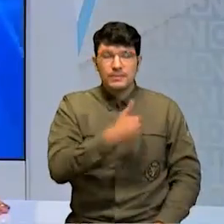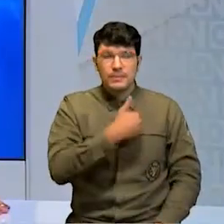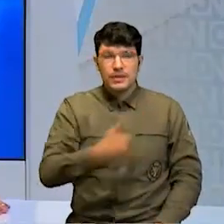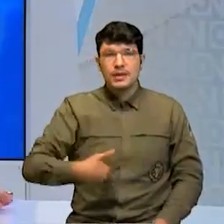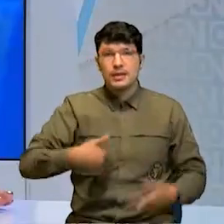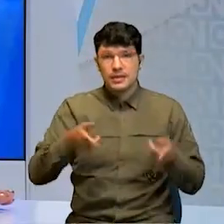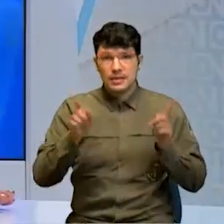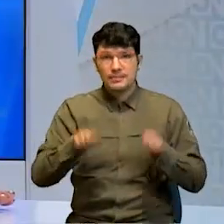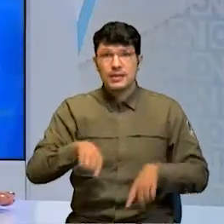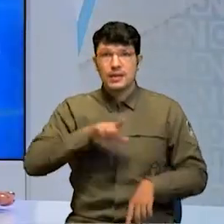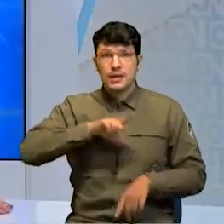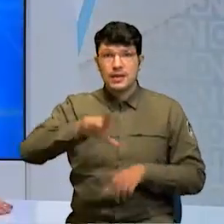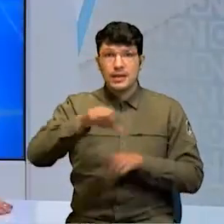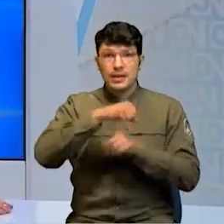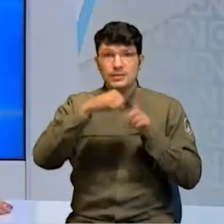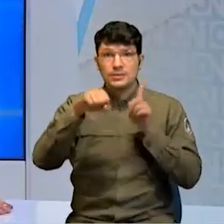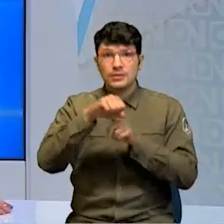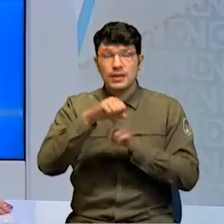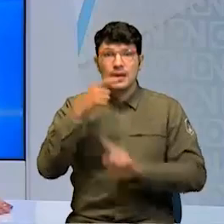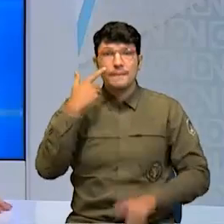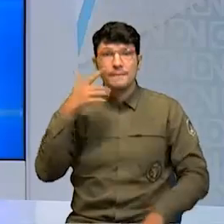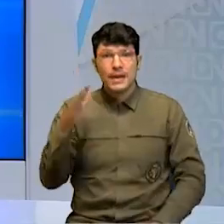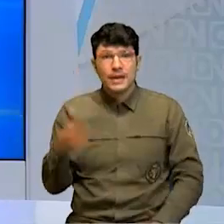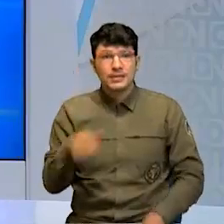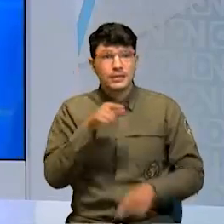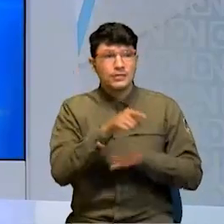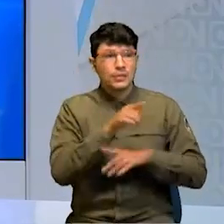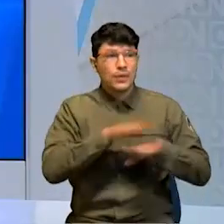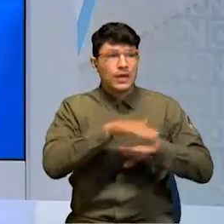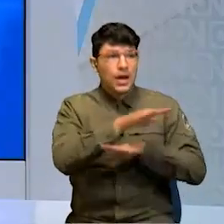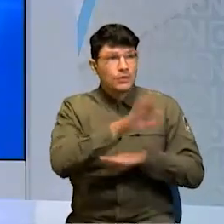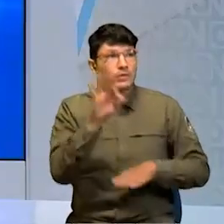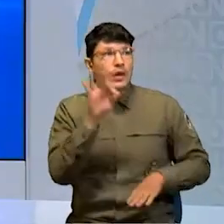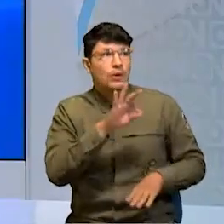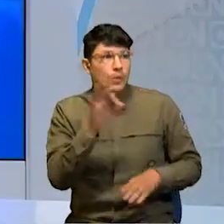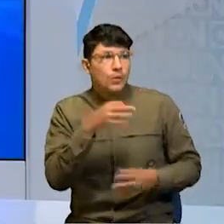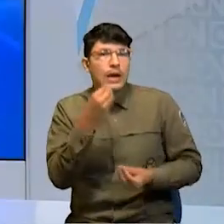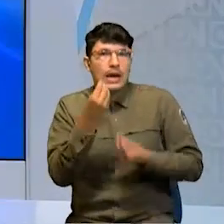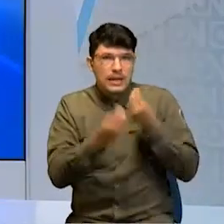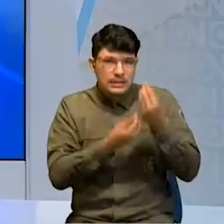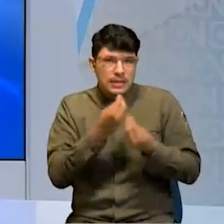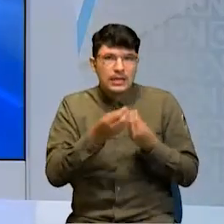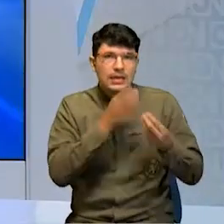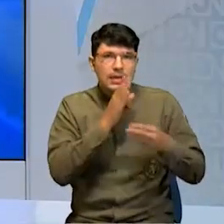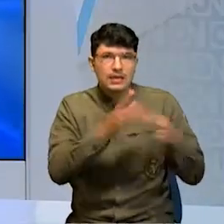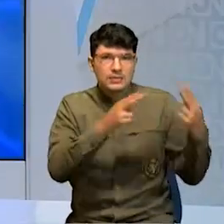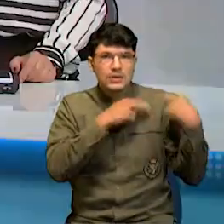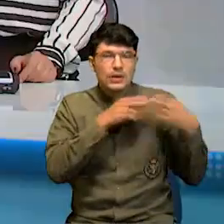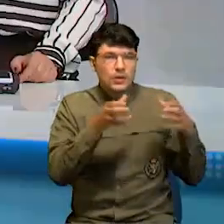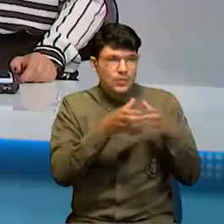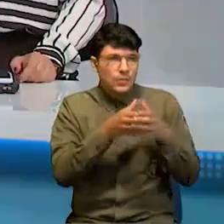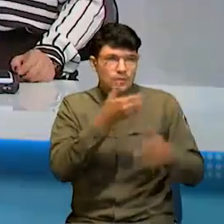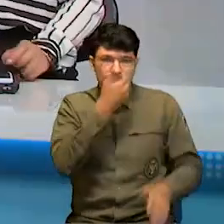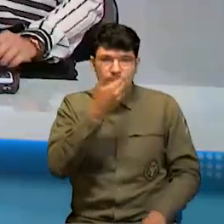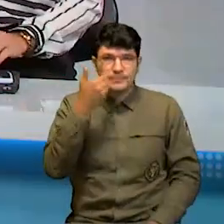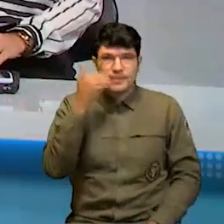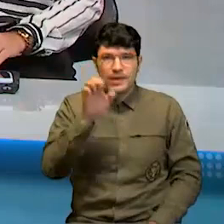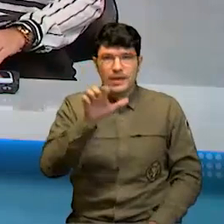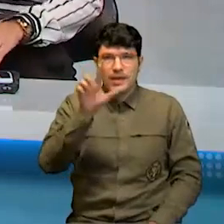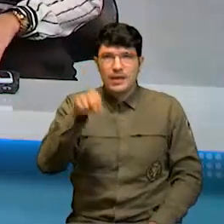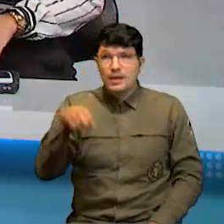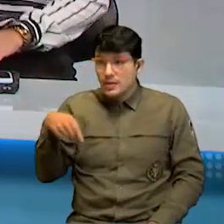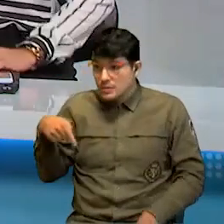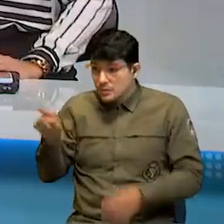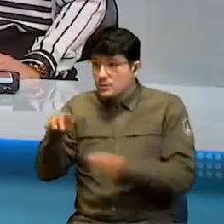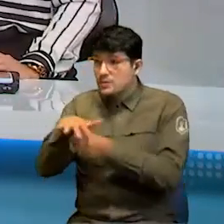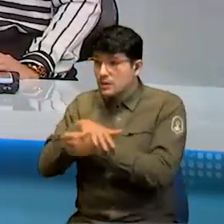líderes sociales. Al parecer, esto estaría ocasionando o estaría ocasionado por el bloque urbano del ELN. La